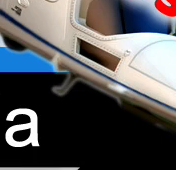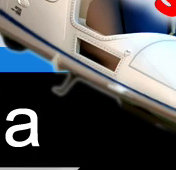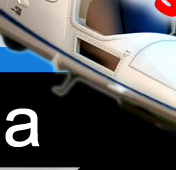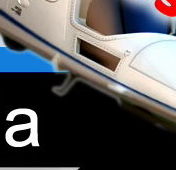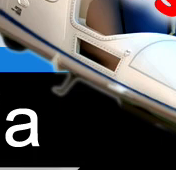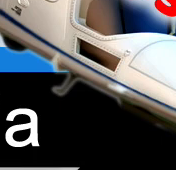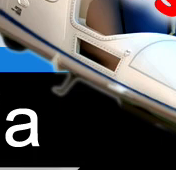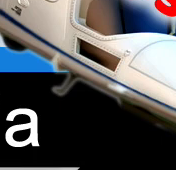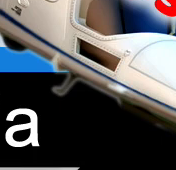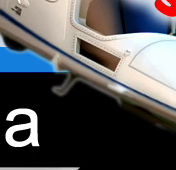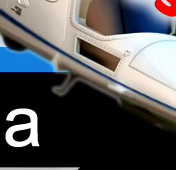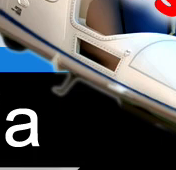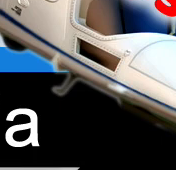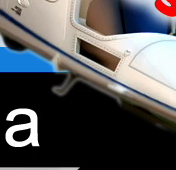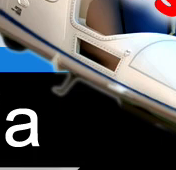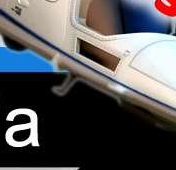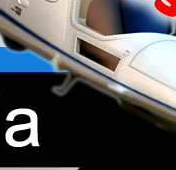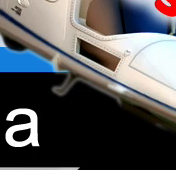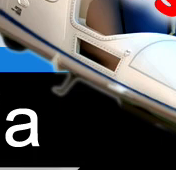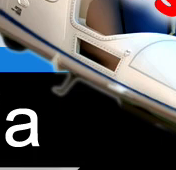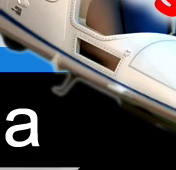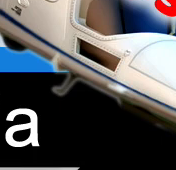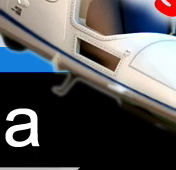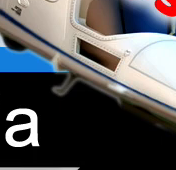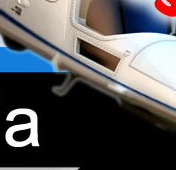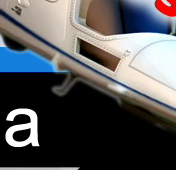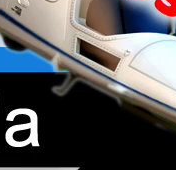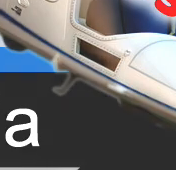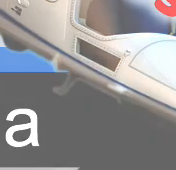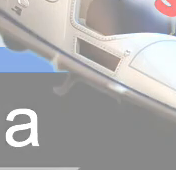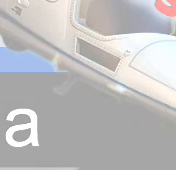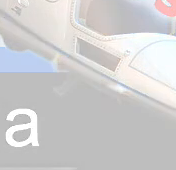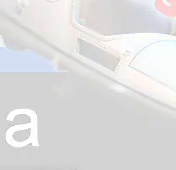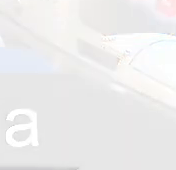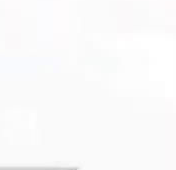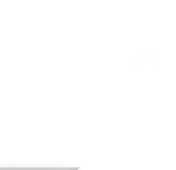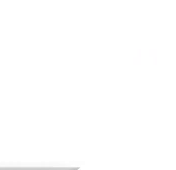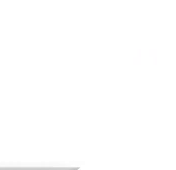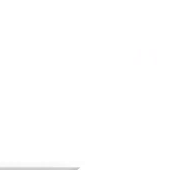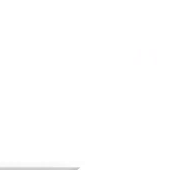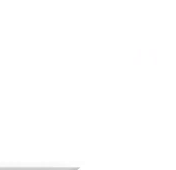Ya estás informado. No olvides darle like a este video y suscríbete a Escucha